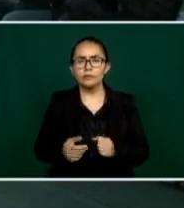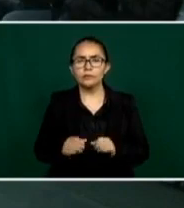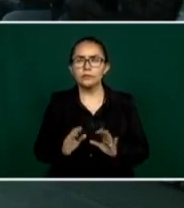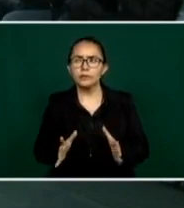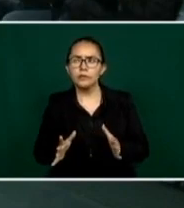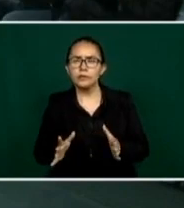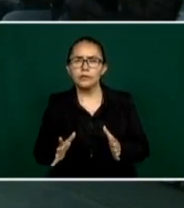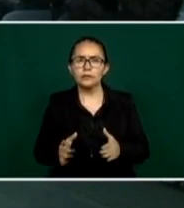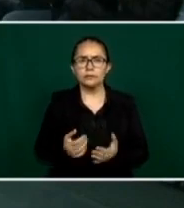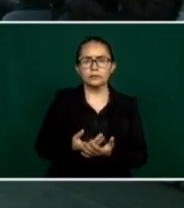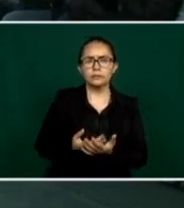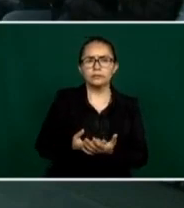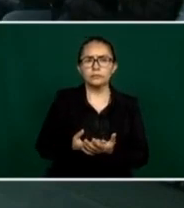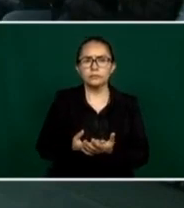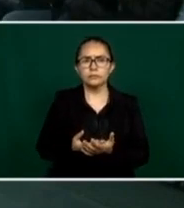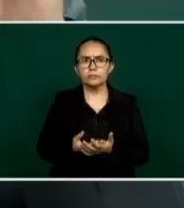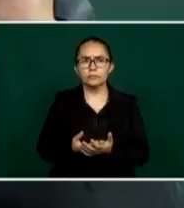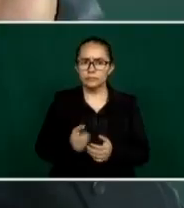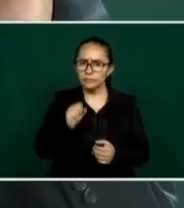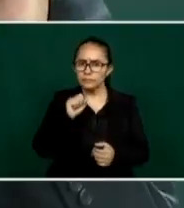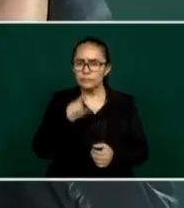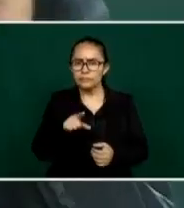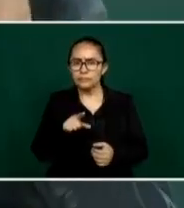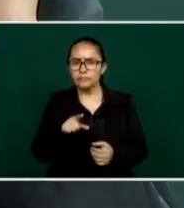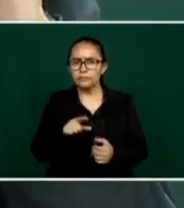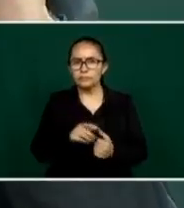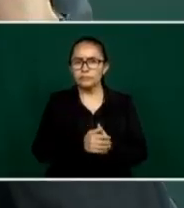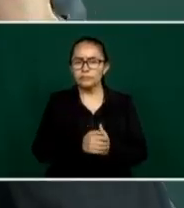en espera, como también